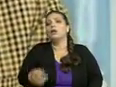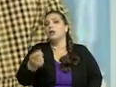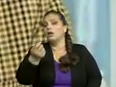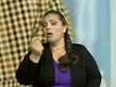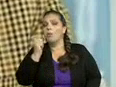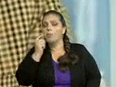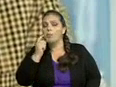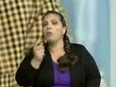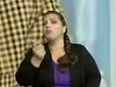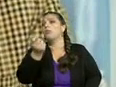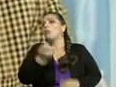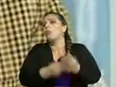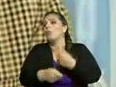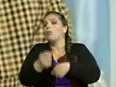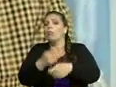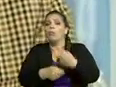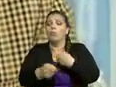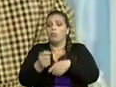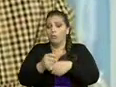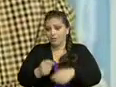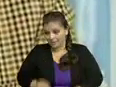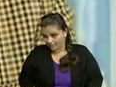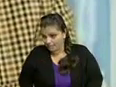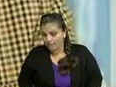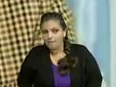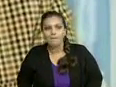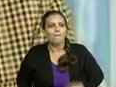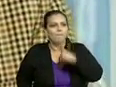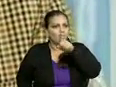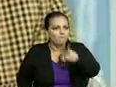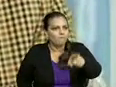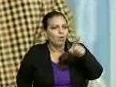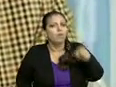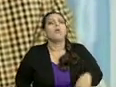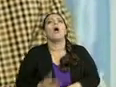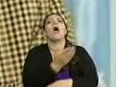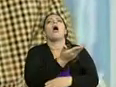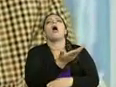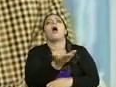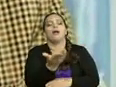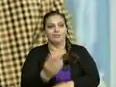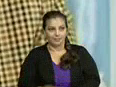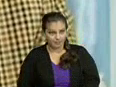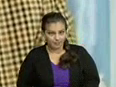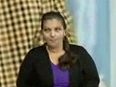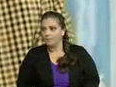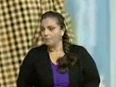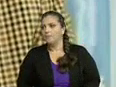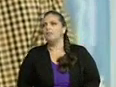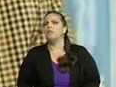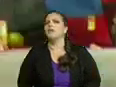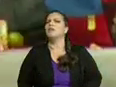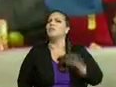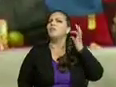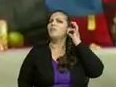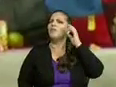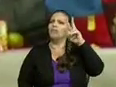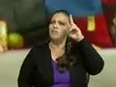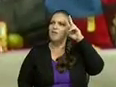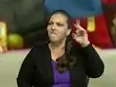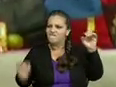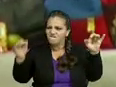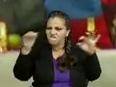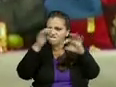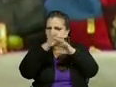aproximadamente 14 abordajes a la señora para que cambiara esta práctica cultural que ella tenía como una manera de tener ingresos. La mujer